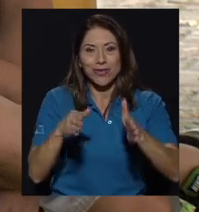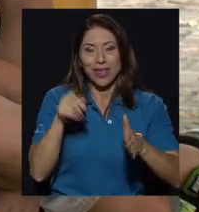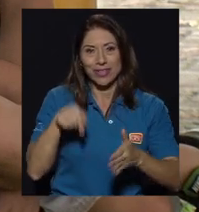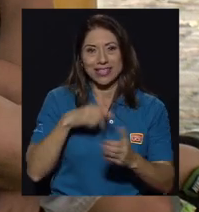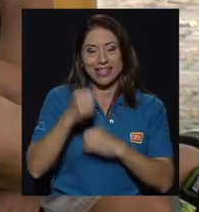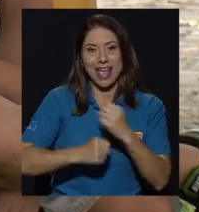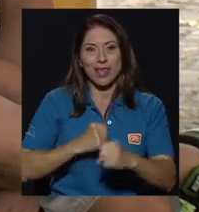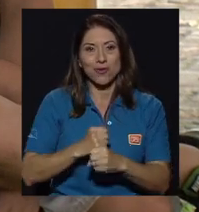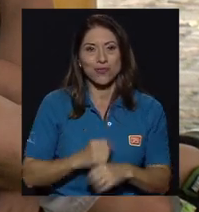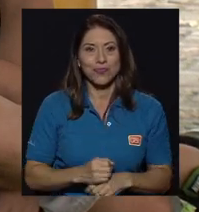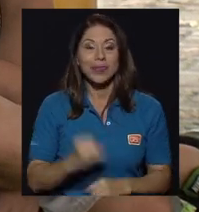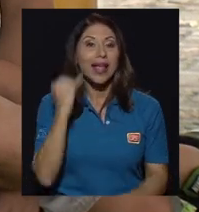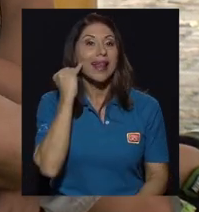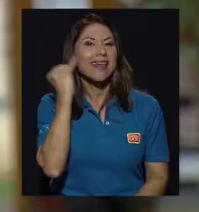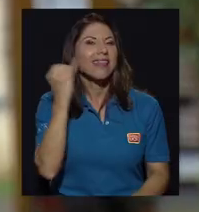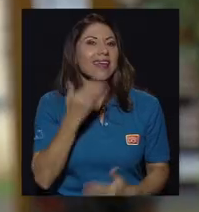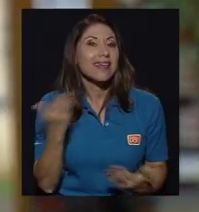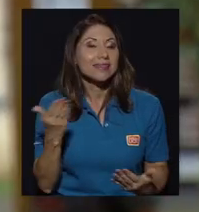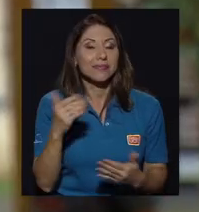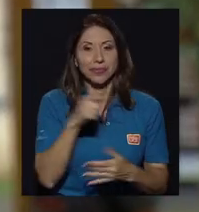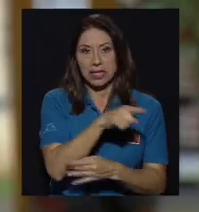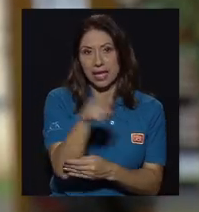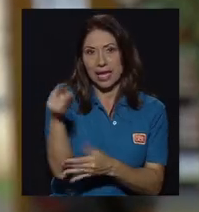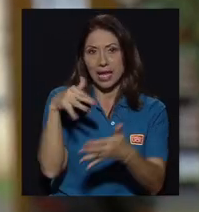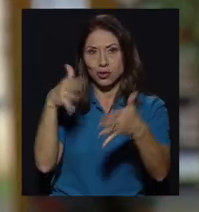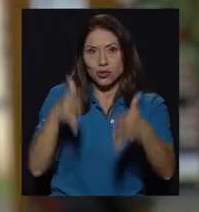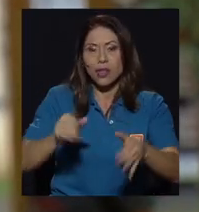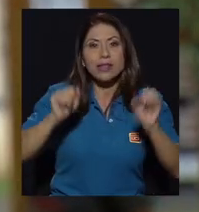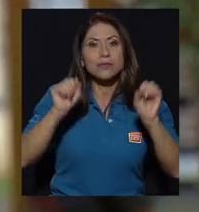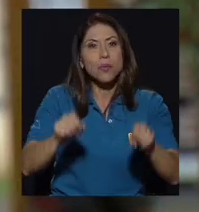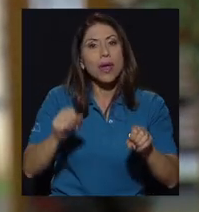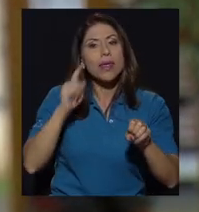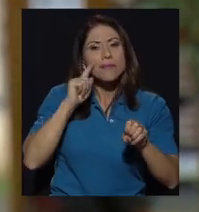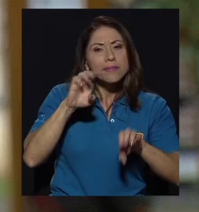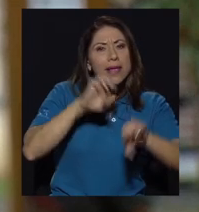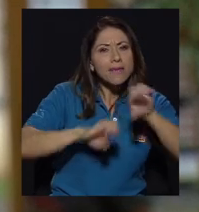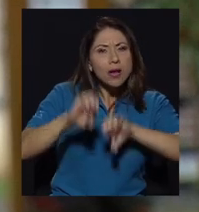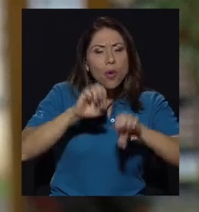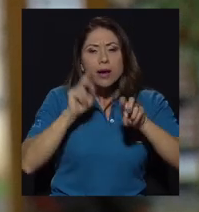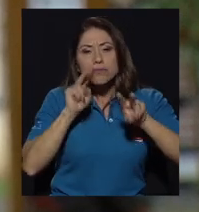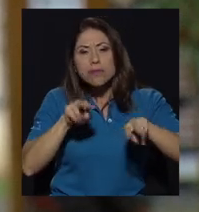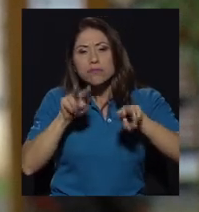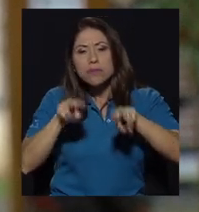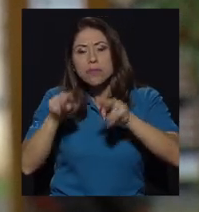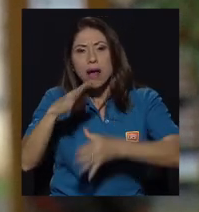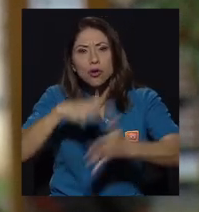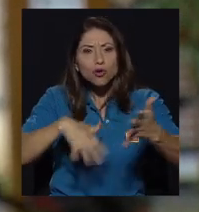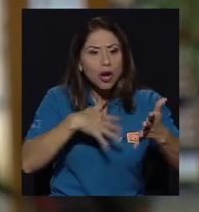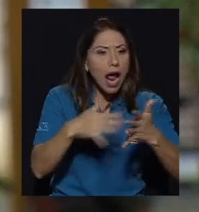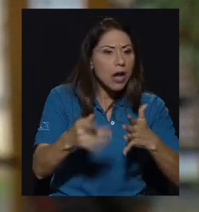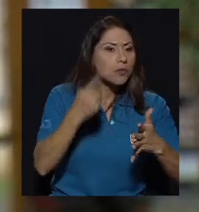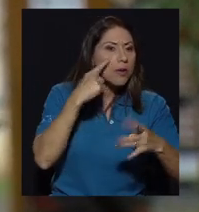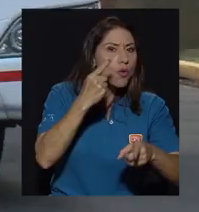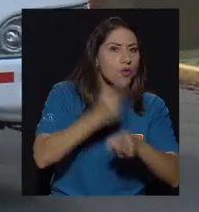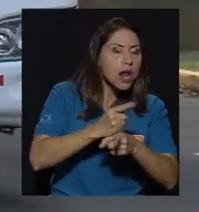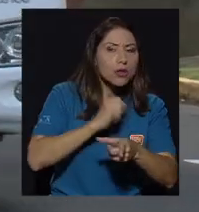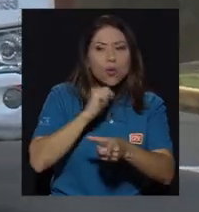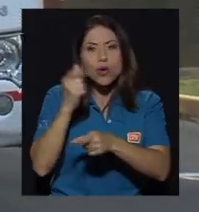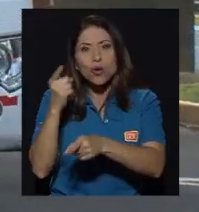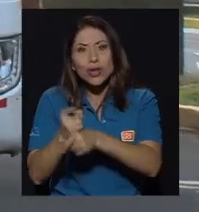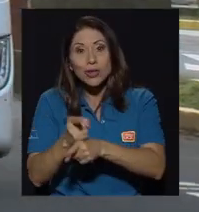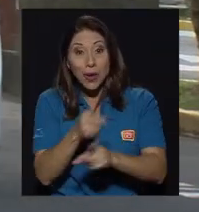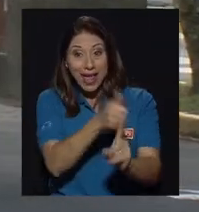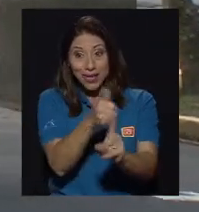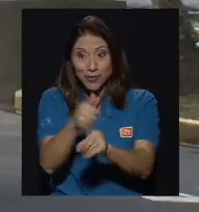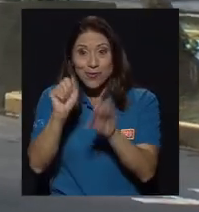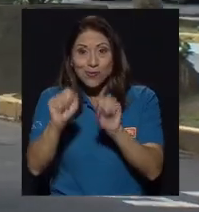año. Entonces la idea es que los estudiantes puedan evaluar los horarios, decir si ese horario es correcto o incorrecto y agregar